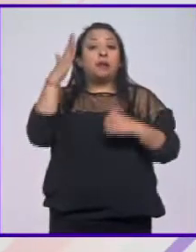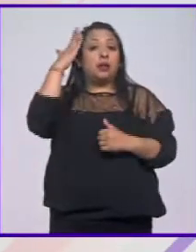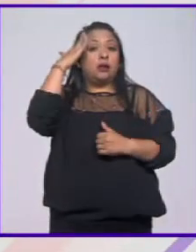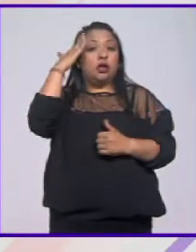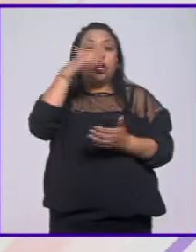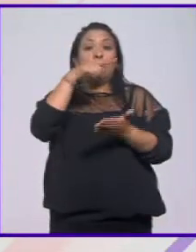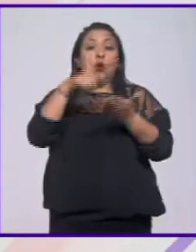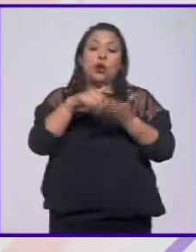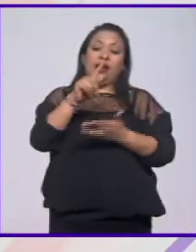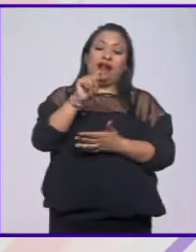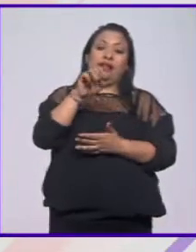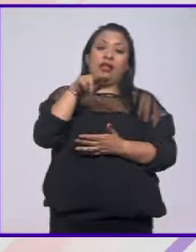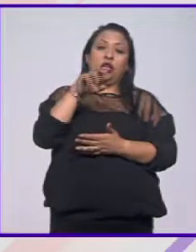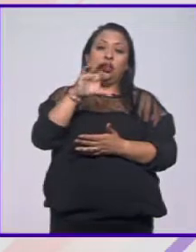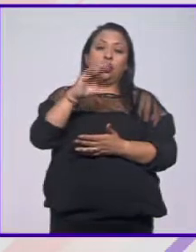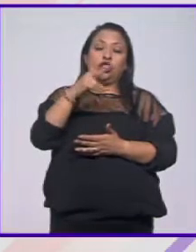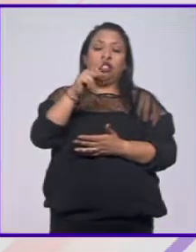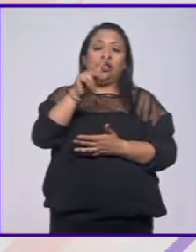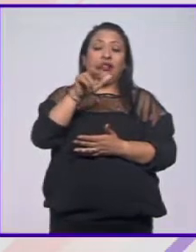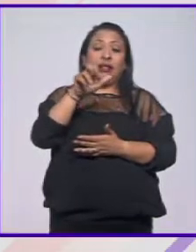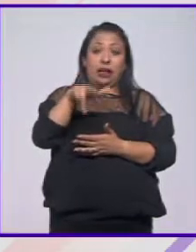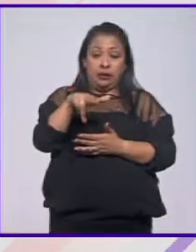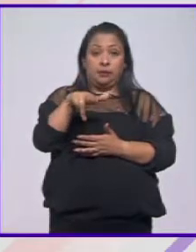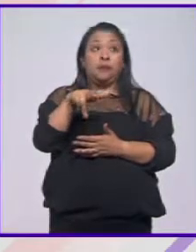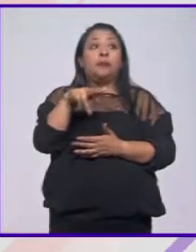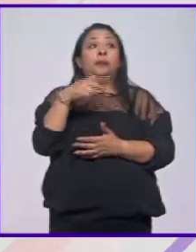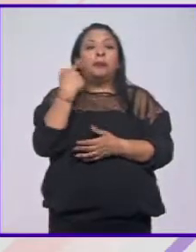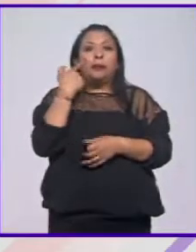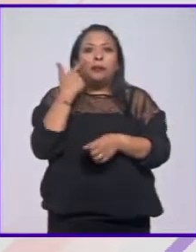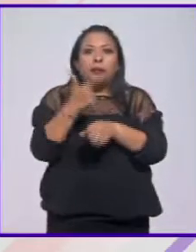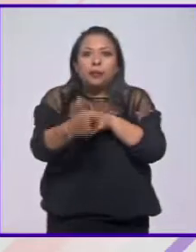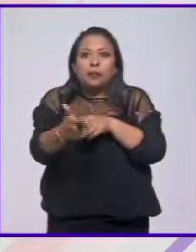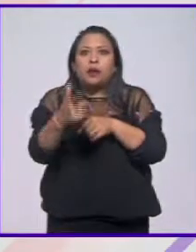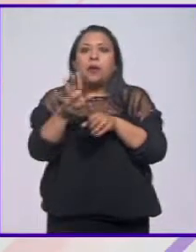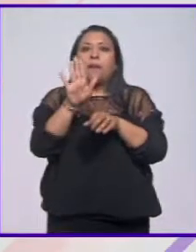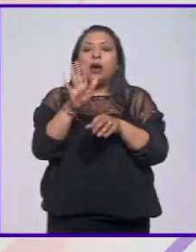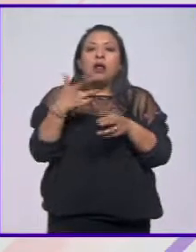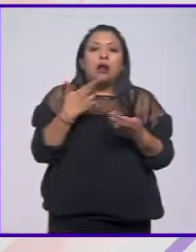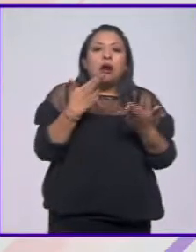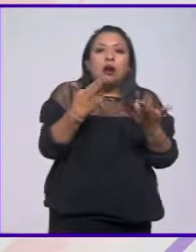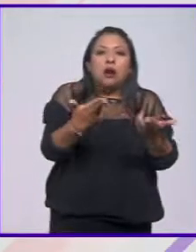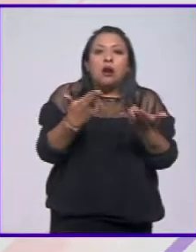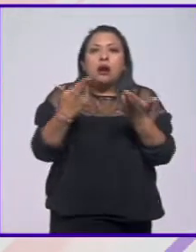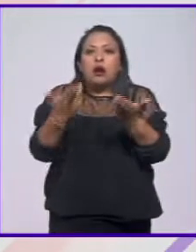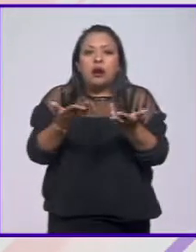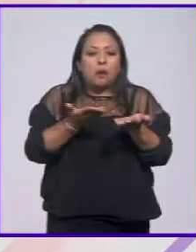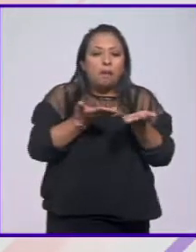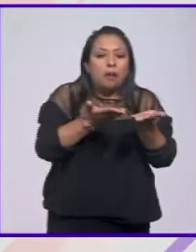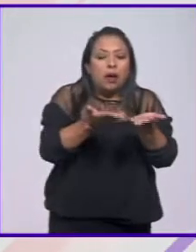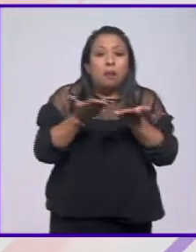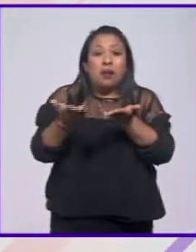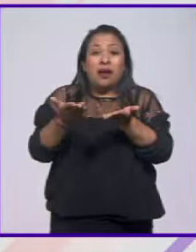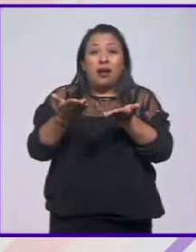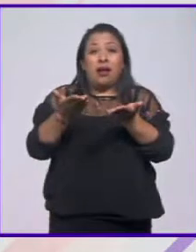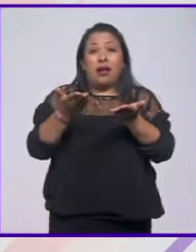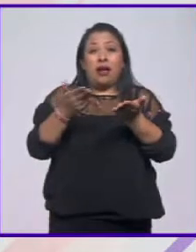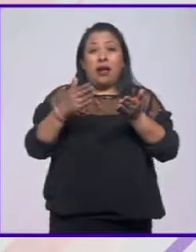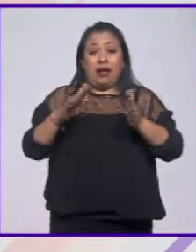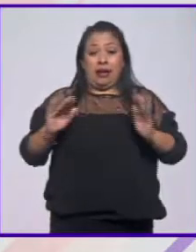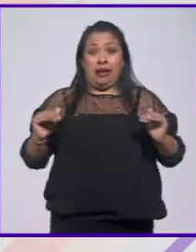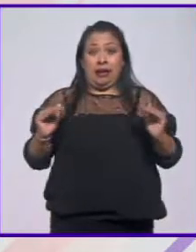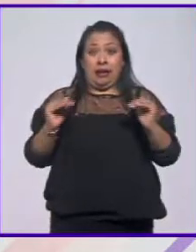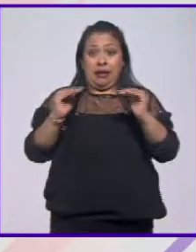de Tenochtitlan y estamos hallando estos depósitos de regalos que los mexicas enterraban al pie